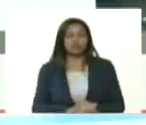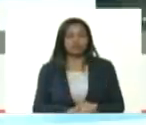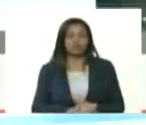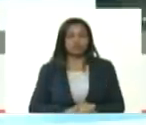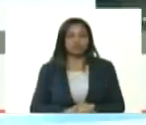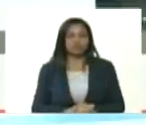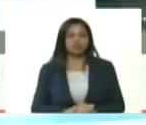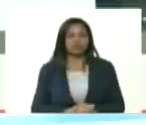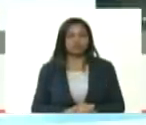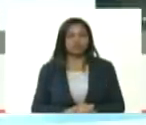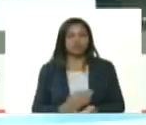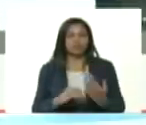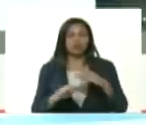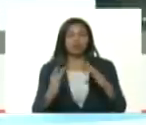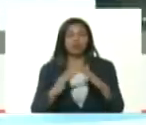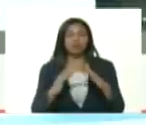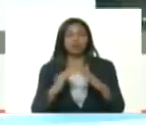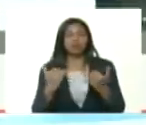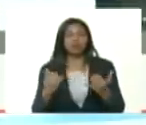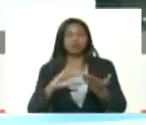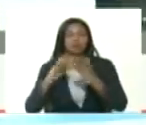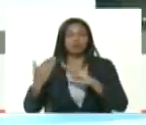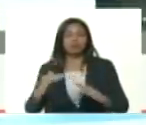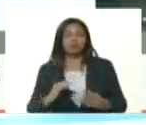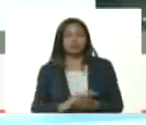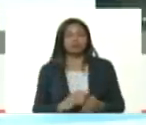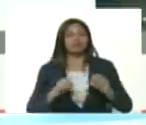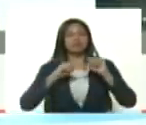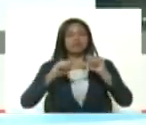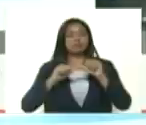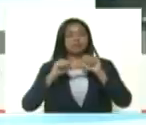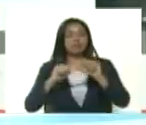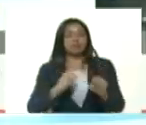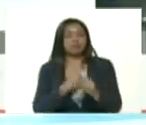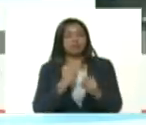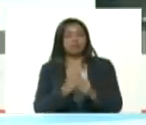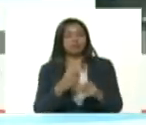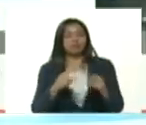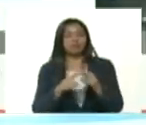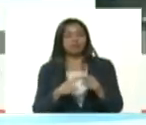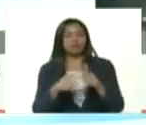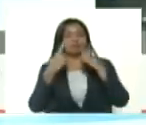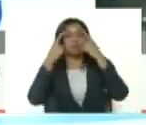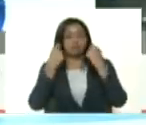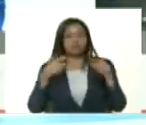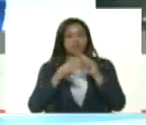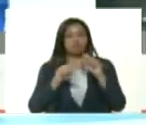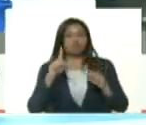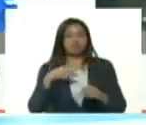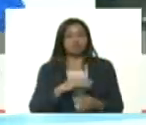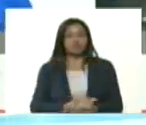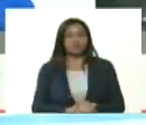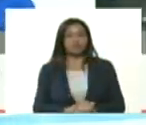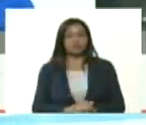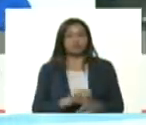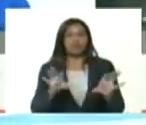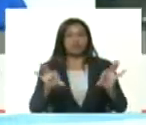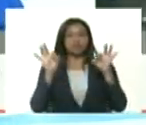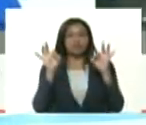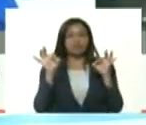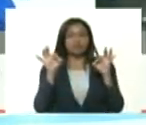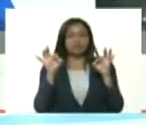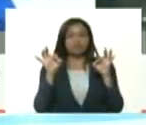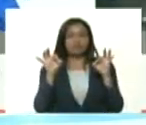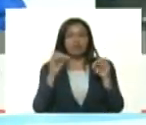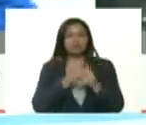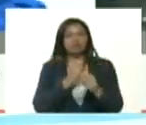BRICOP. Vamos entonces, comunidades, a seguir trabajando, a profesionalizar, especializar